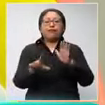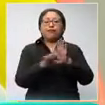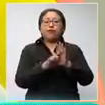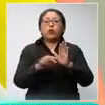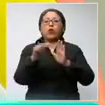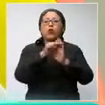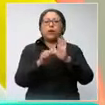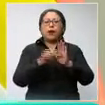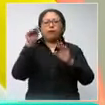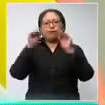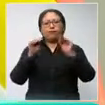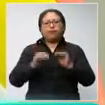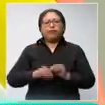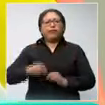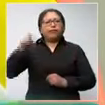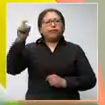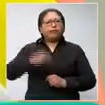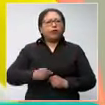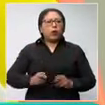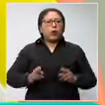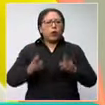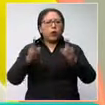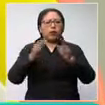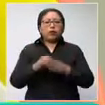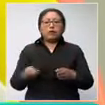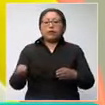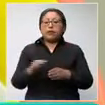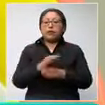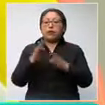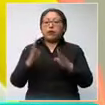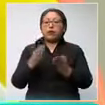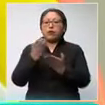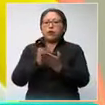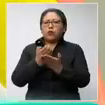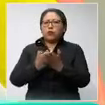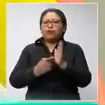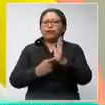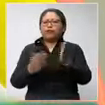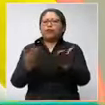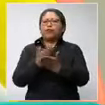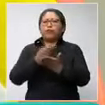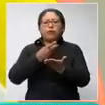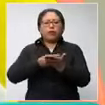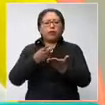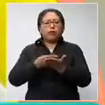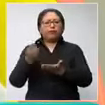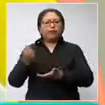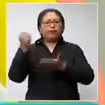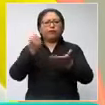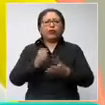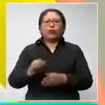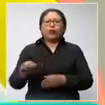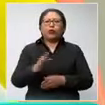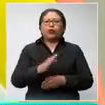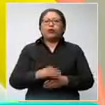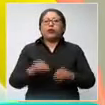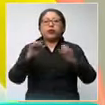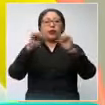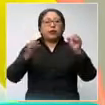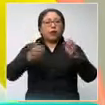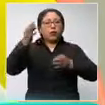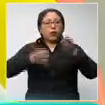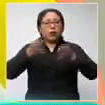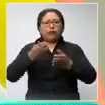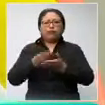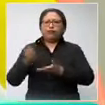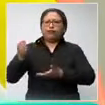que sean necesarias. Con nuestro ministro de Economía, el nuevo presupuesto para el órgano judicial. El país le